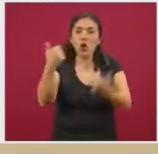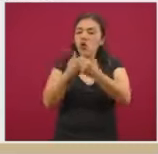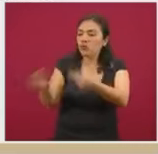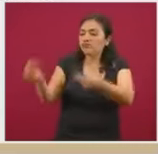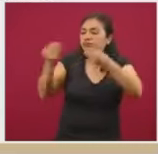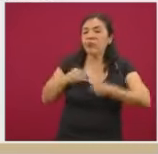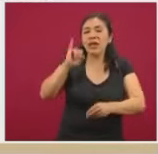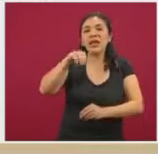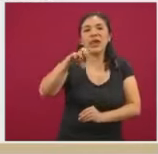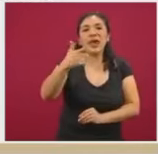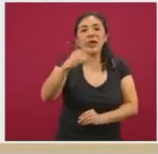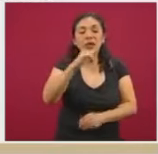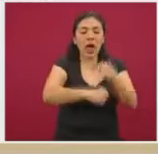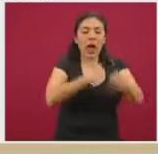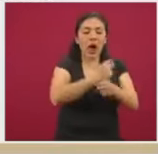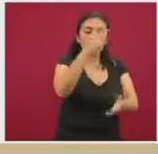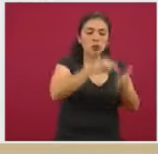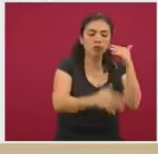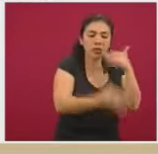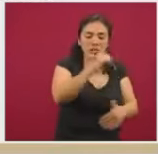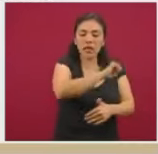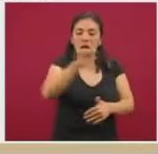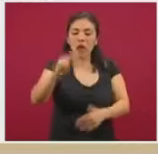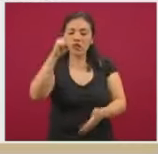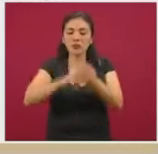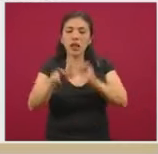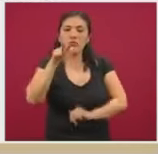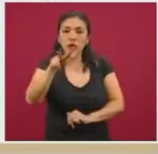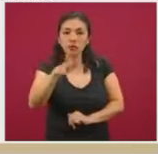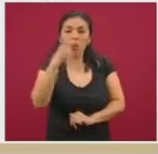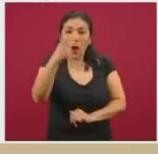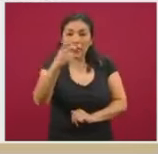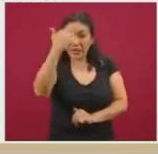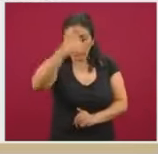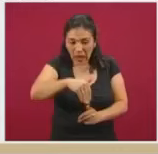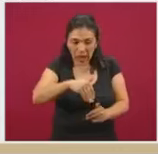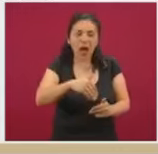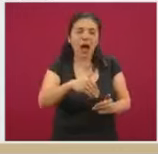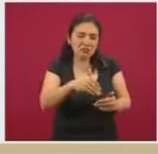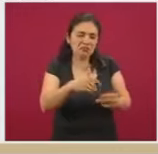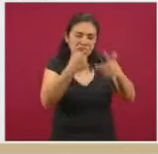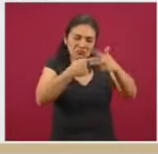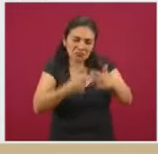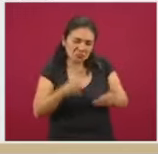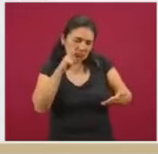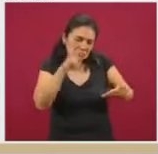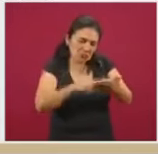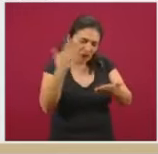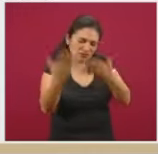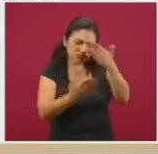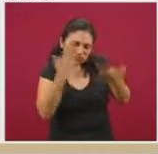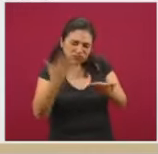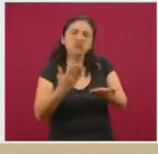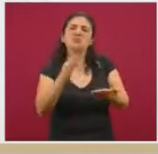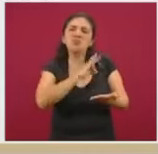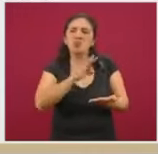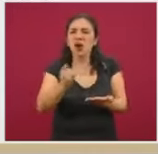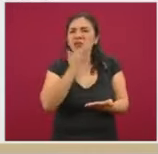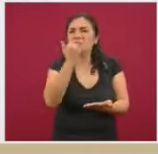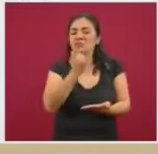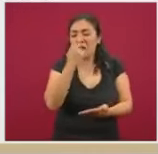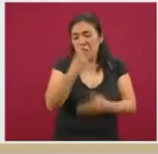de 2015 a 2018 y con eso podemos tener con cierto grado de certeza una estimación de cuánto podrían